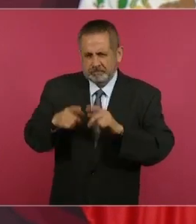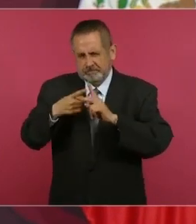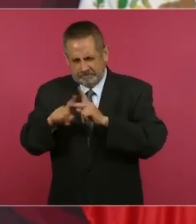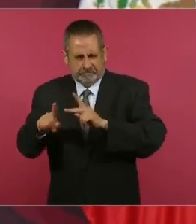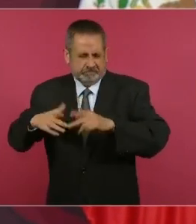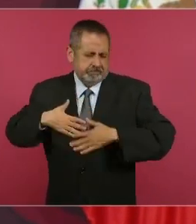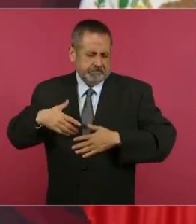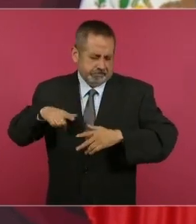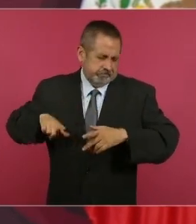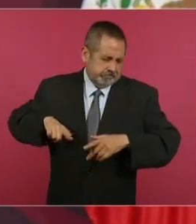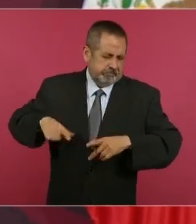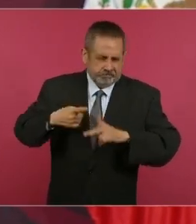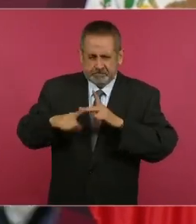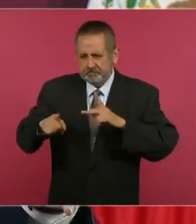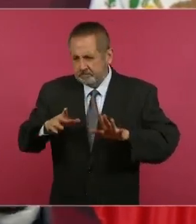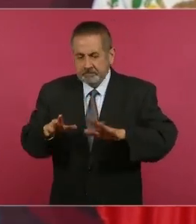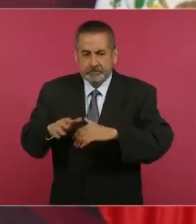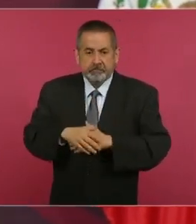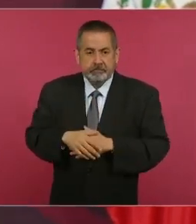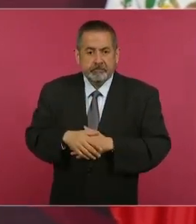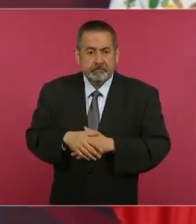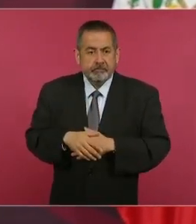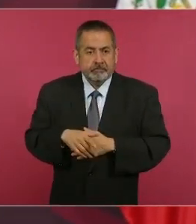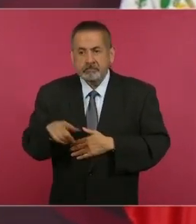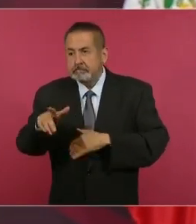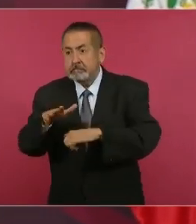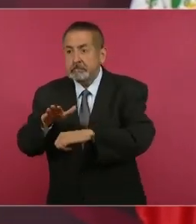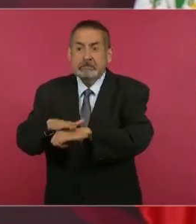gobierno y había una alarma